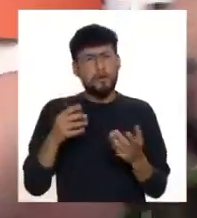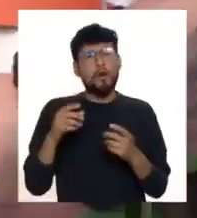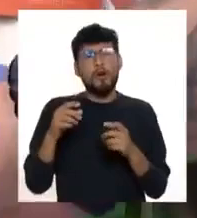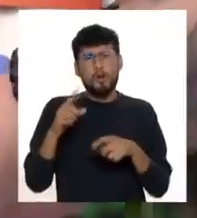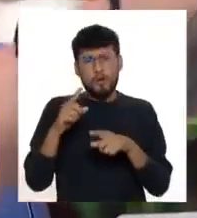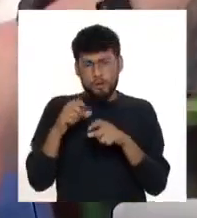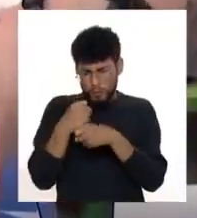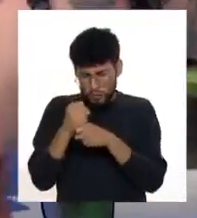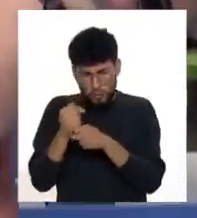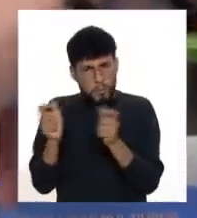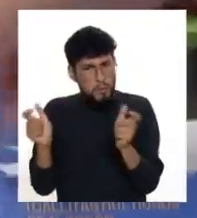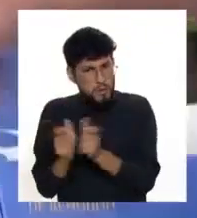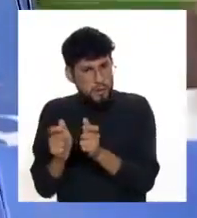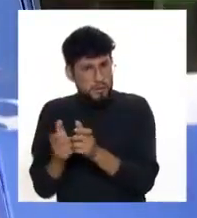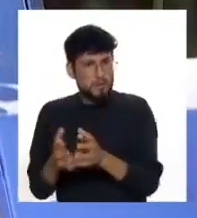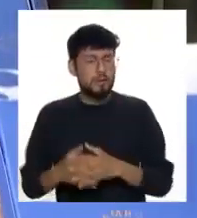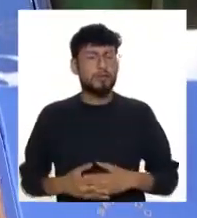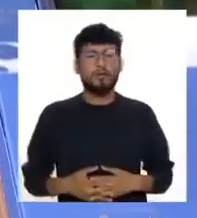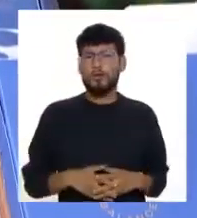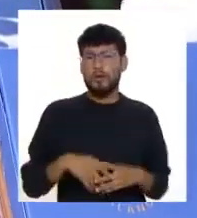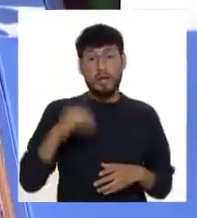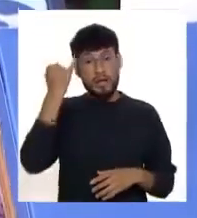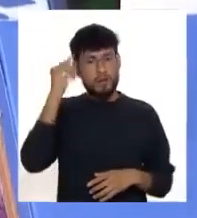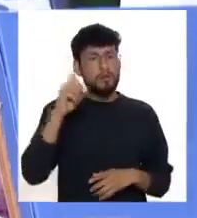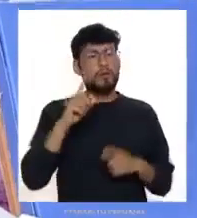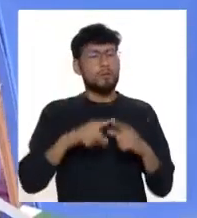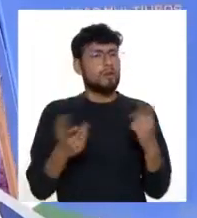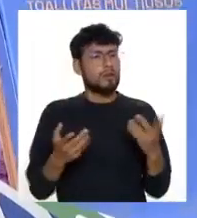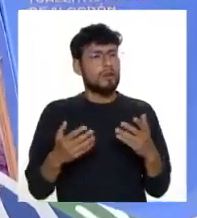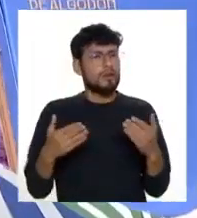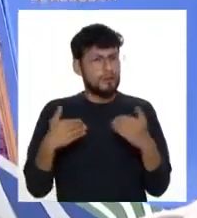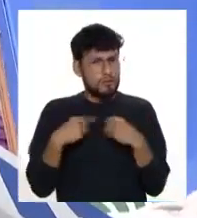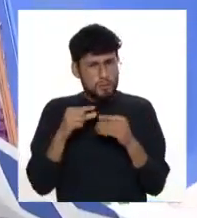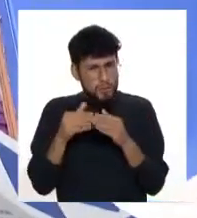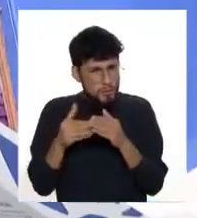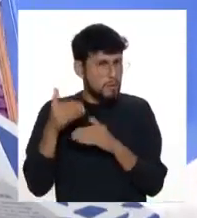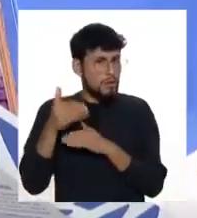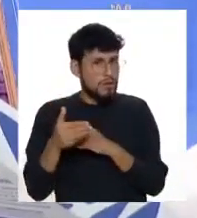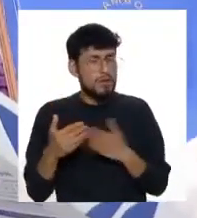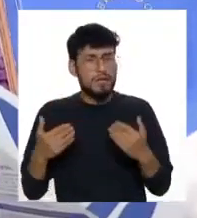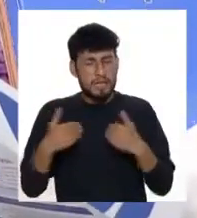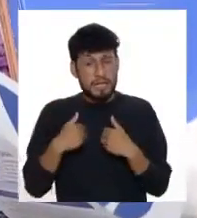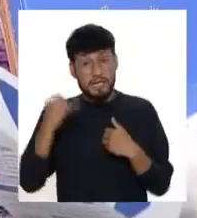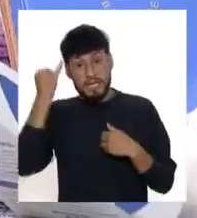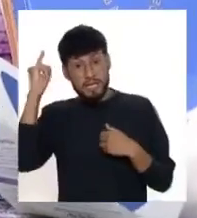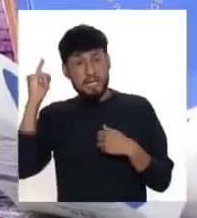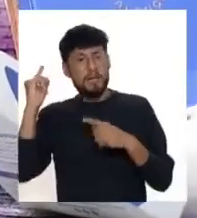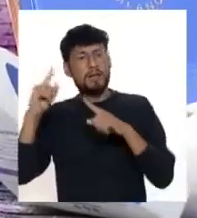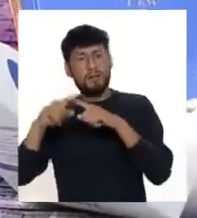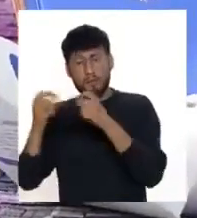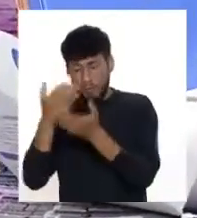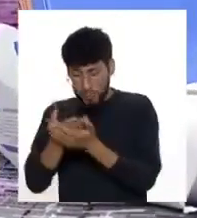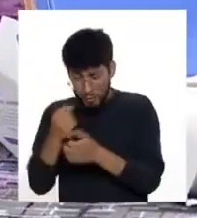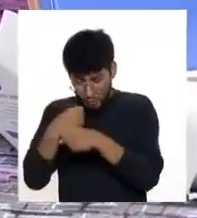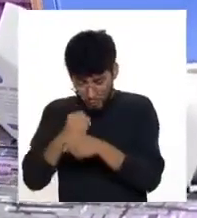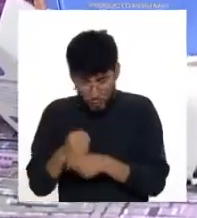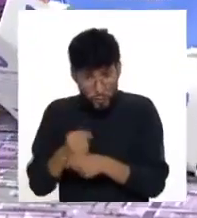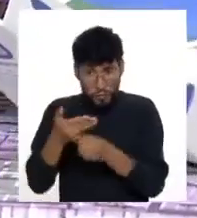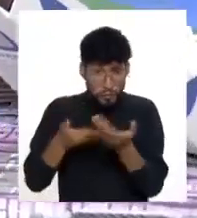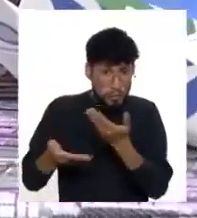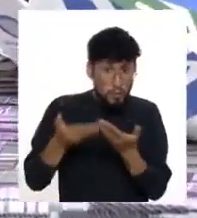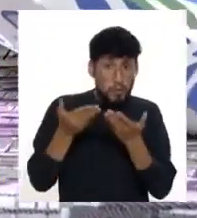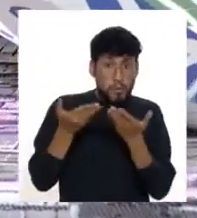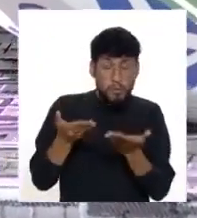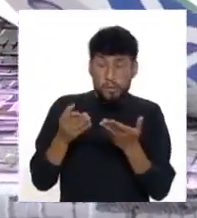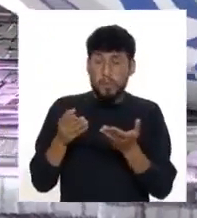prototipo no eh No en idea sino que un poquito más adelante tuvieron una idea lo validaron un poquito en mercado